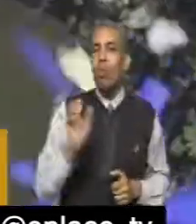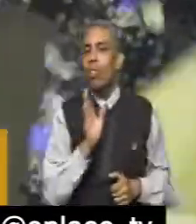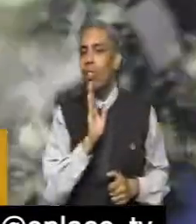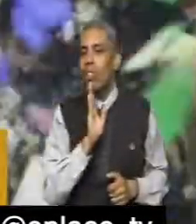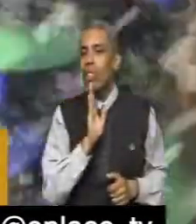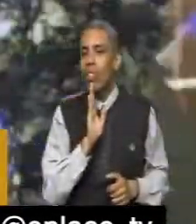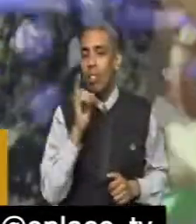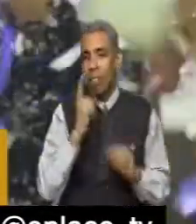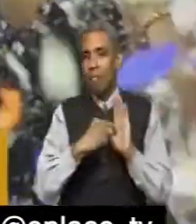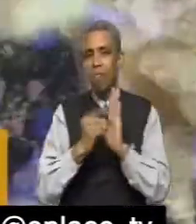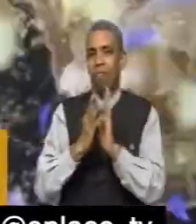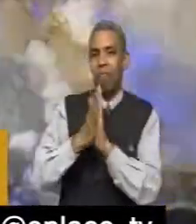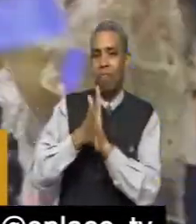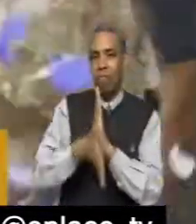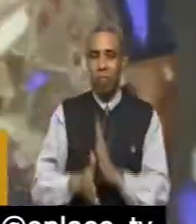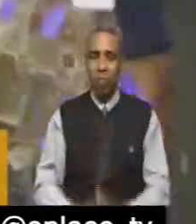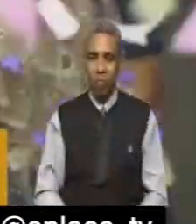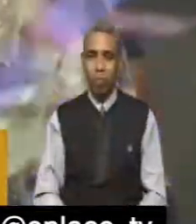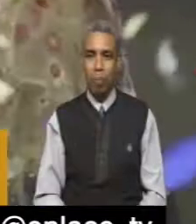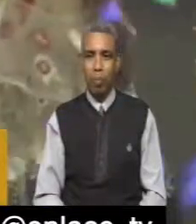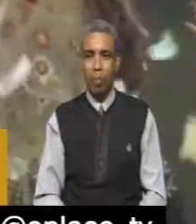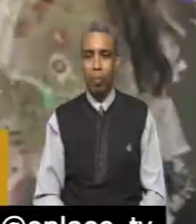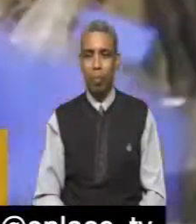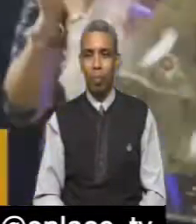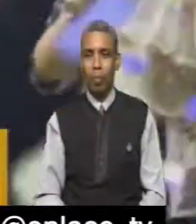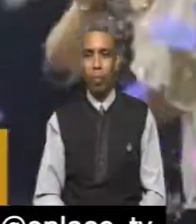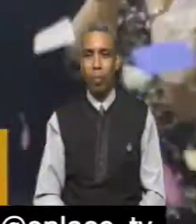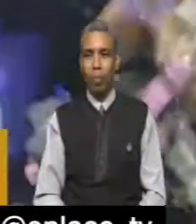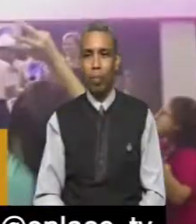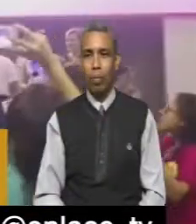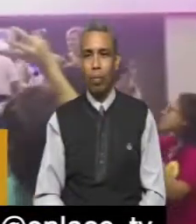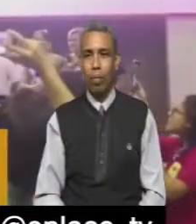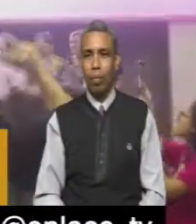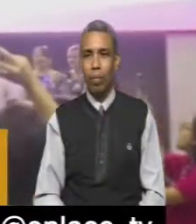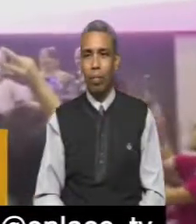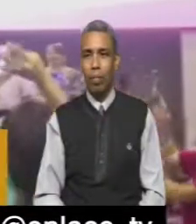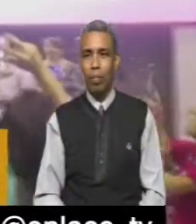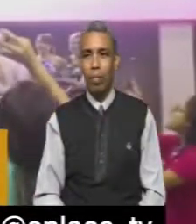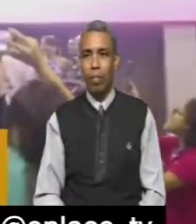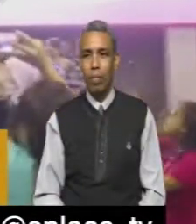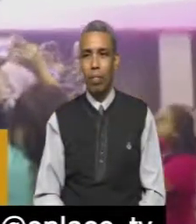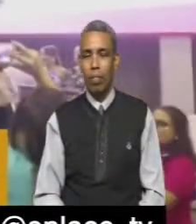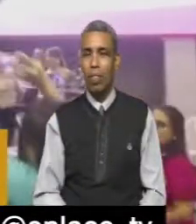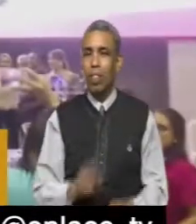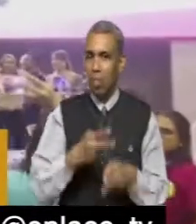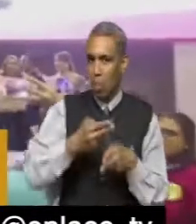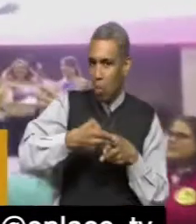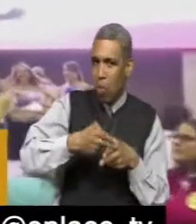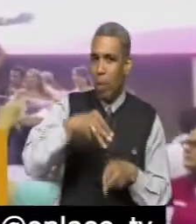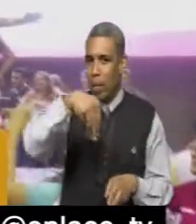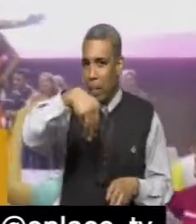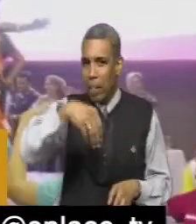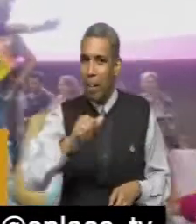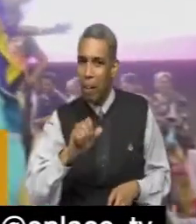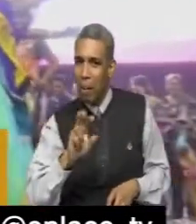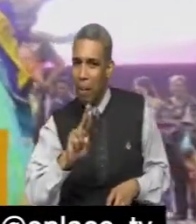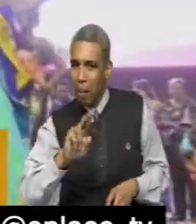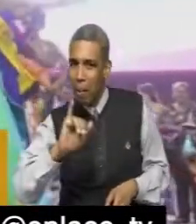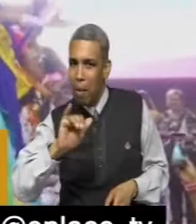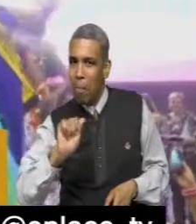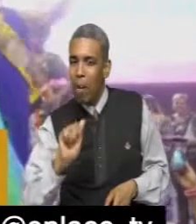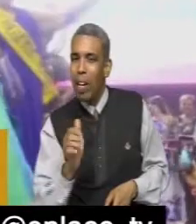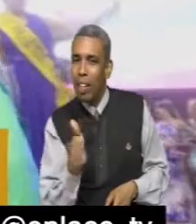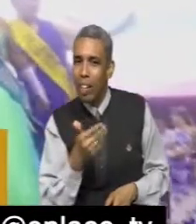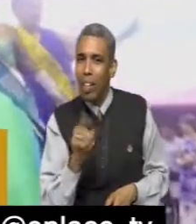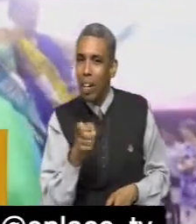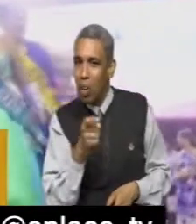alegría para quedar como la primera reina del adulto mayor en la ciudad. Se trata de María Gloria Galindo, de la Fundación Mi Querido Viejo